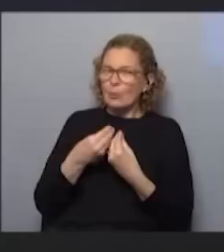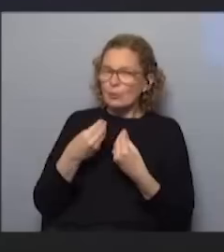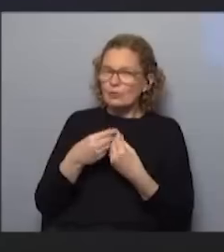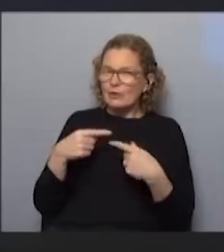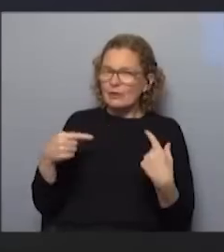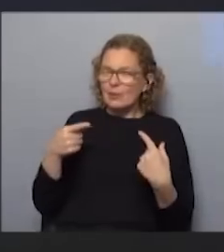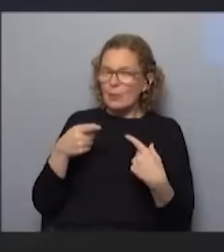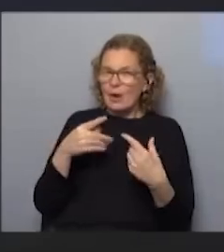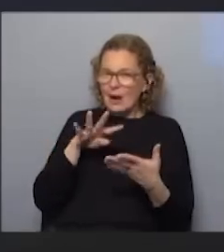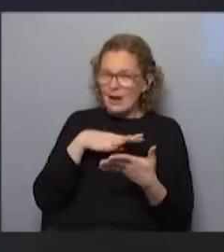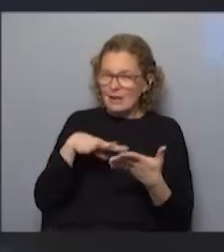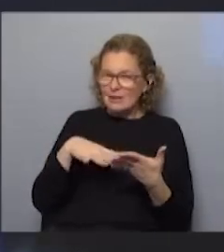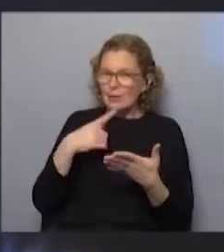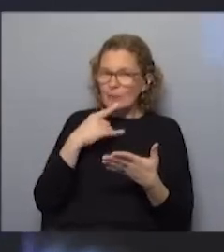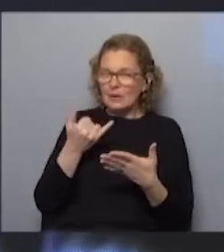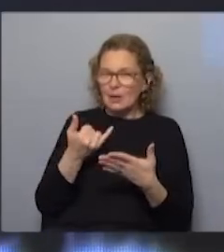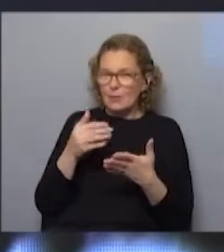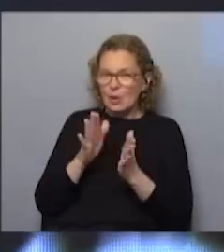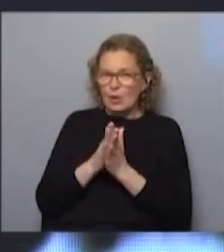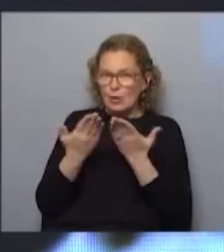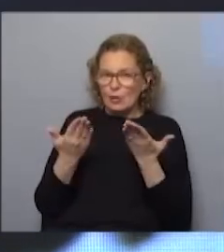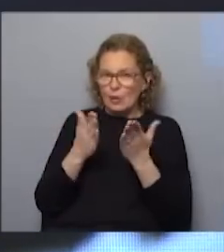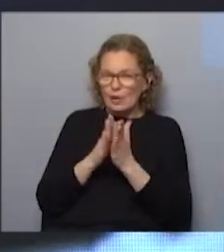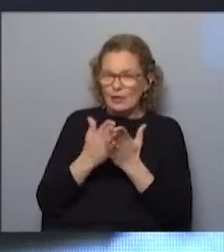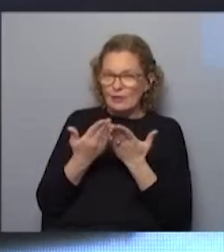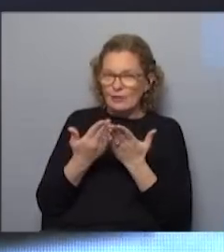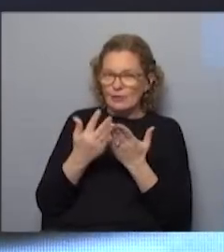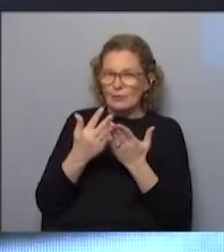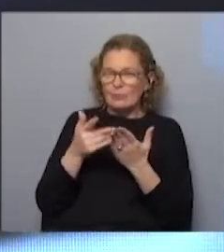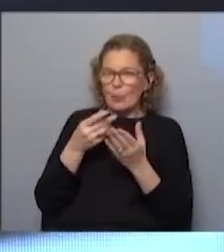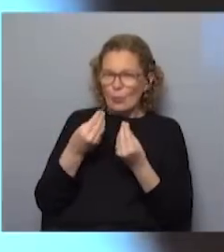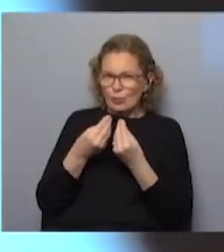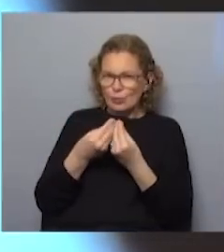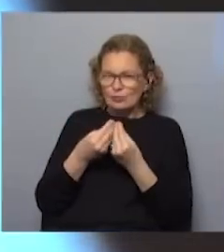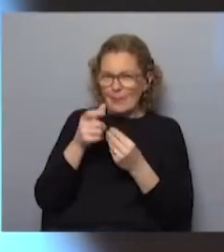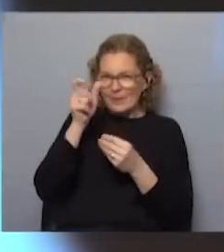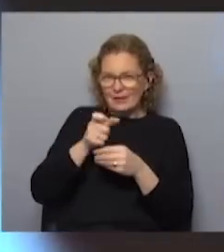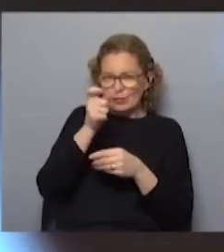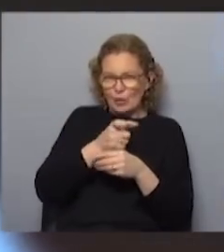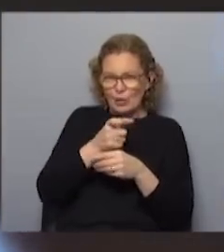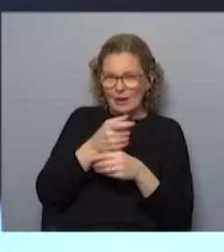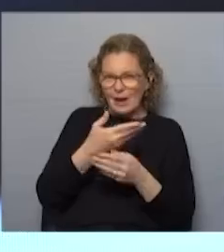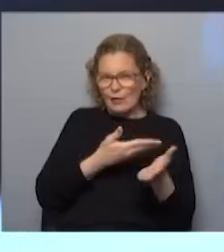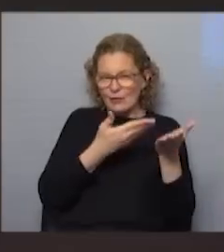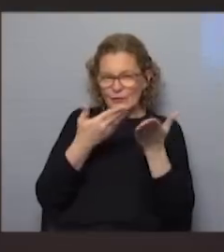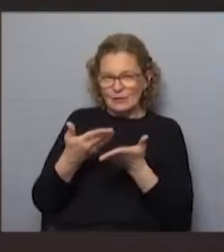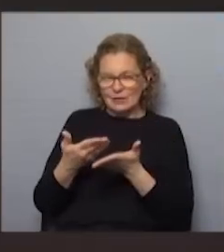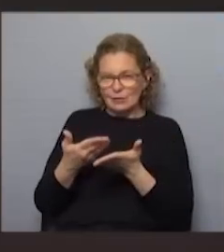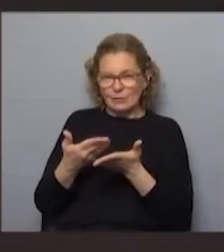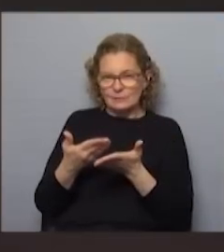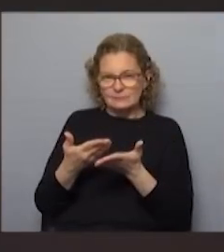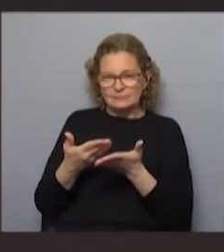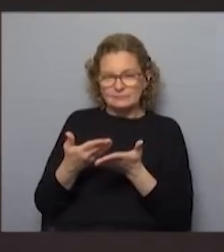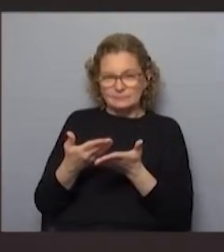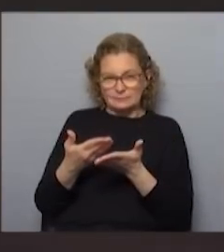Nosotros hemos leído por ejemplo te acuerdas el libro Howard Hunter libro de Phillips muchas personas Los invito las piedras que